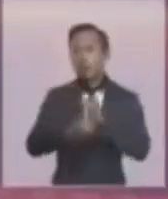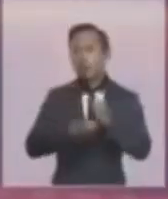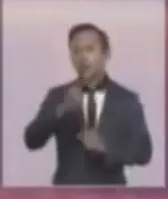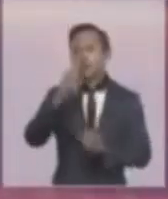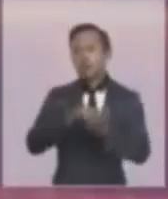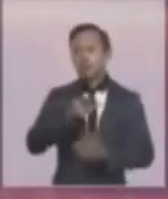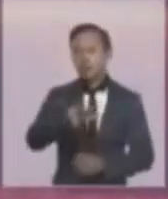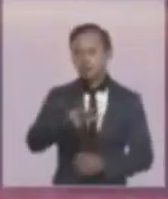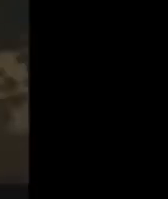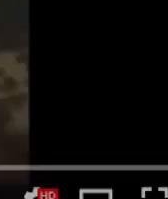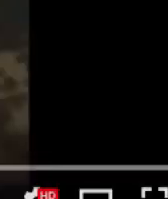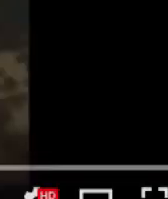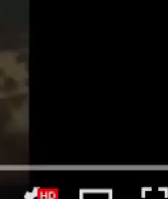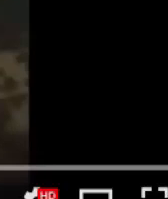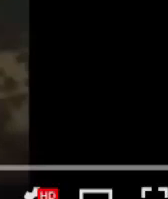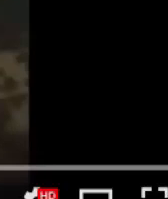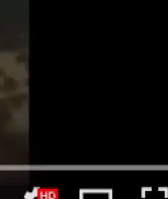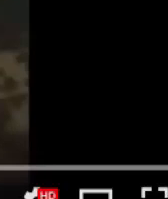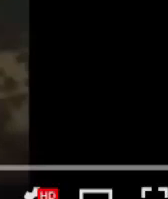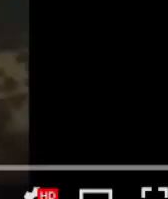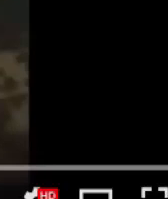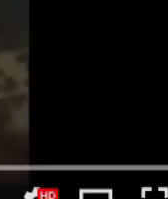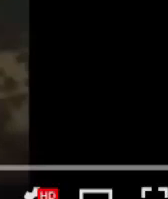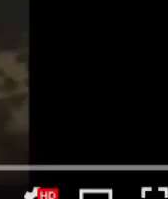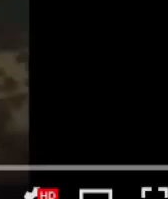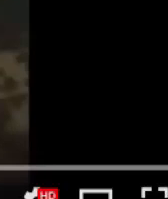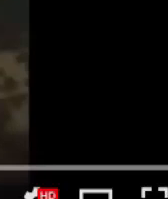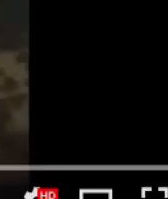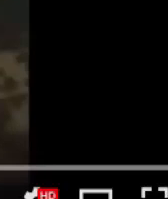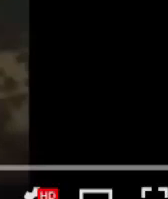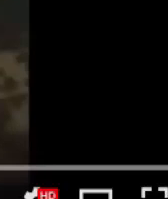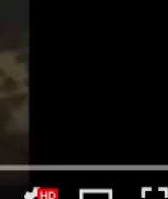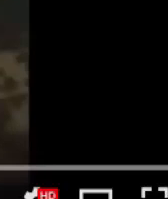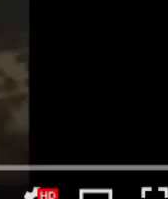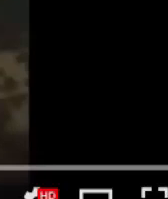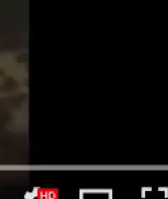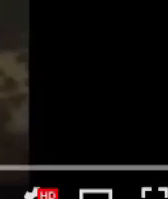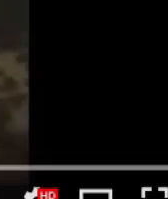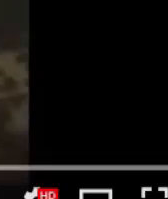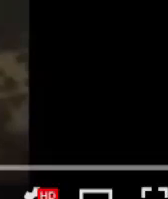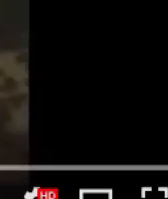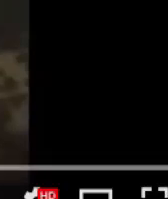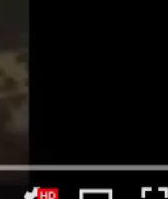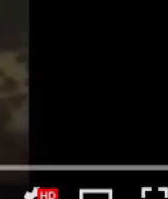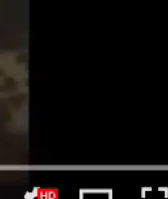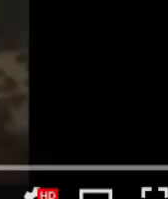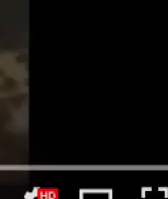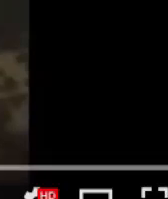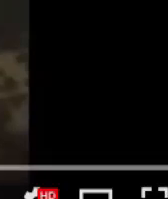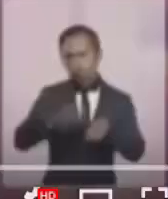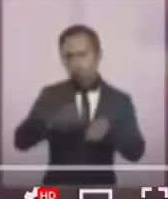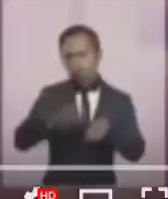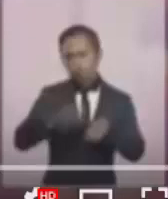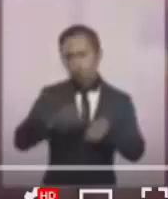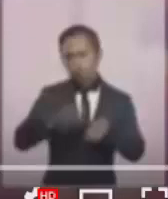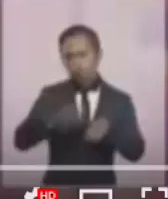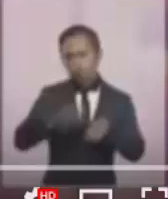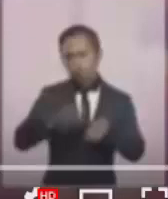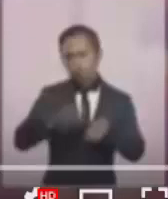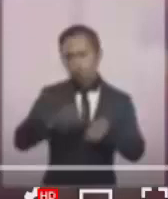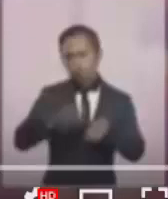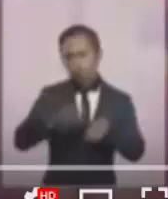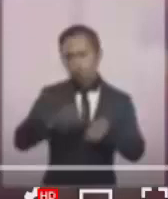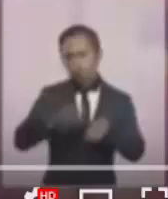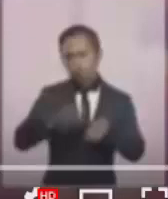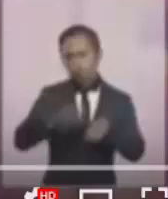2008. Y salen todas cosas de moda del 2008, ok, ¿vieron eso? Vi el Messenger por ahí, ok, qué recuerdos, ok, eso